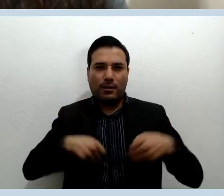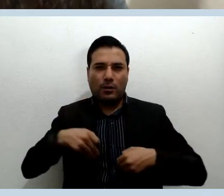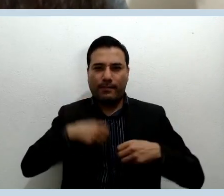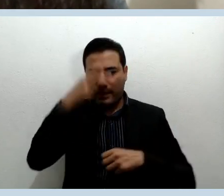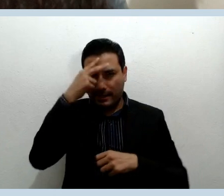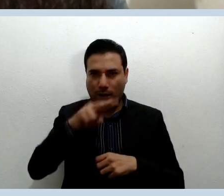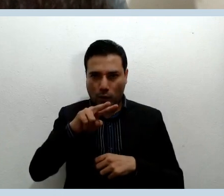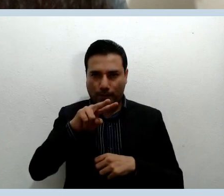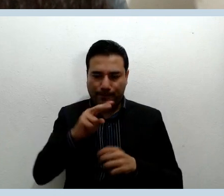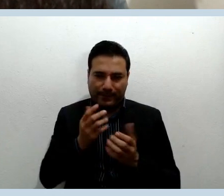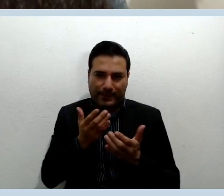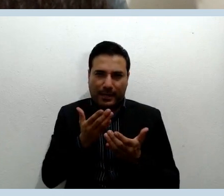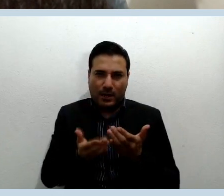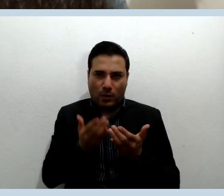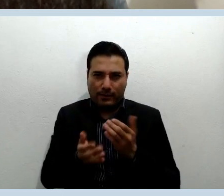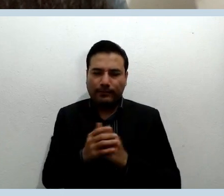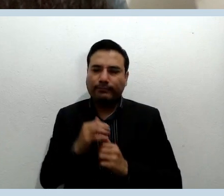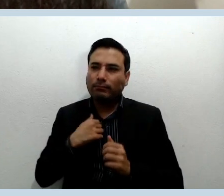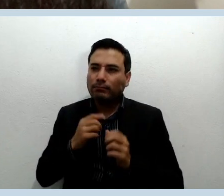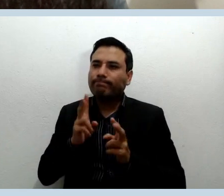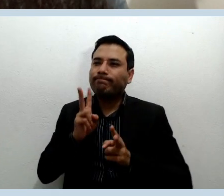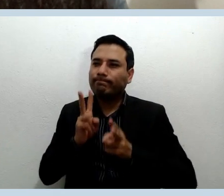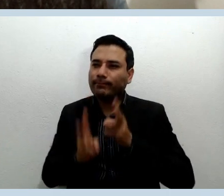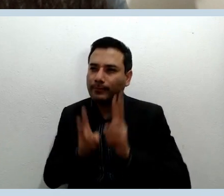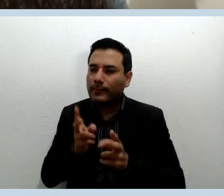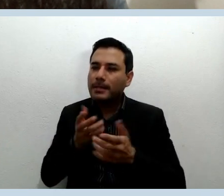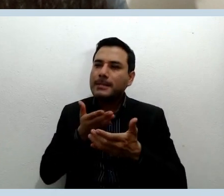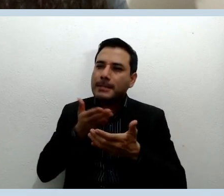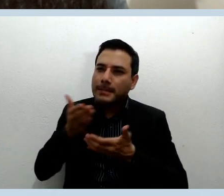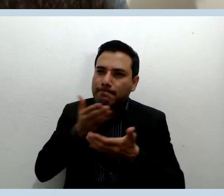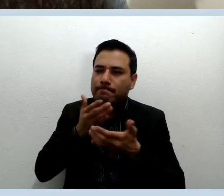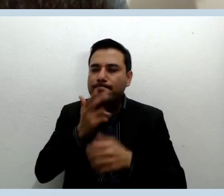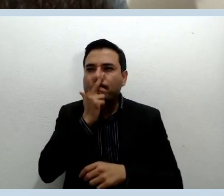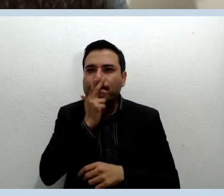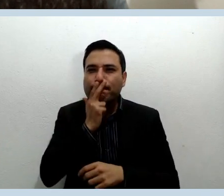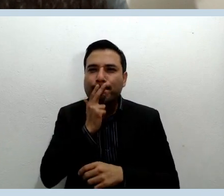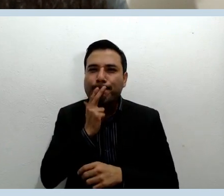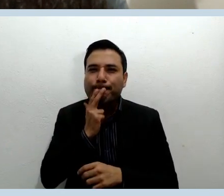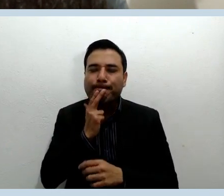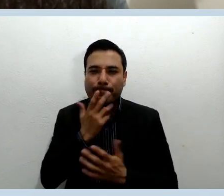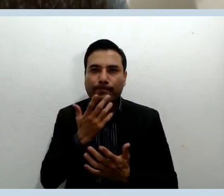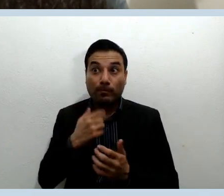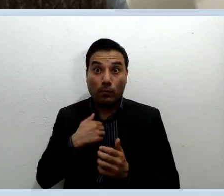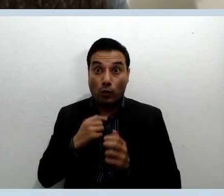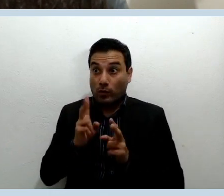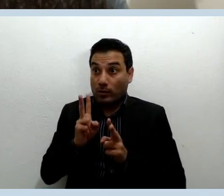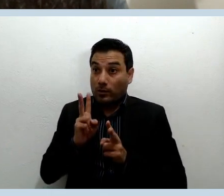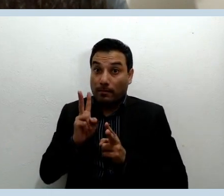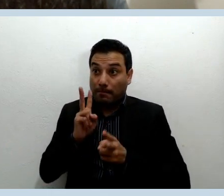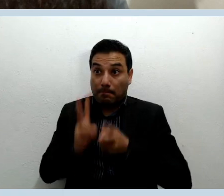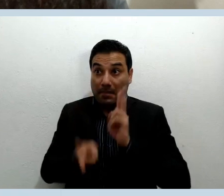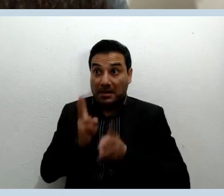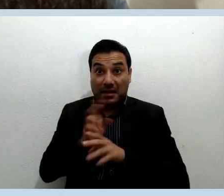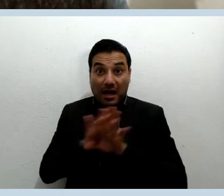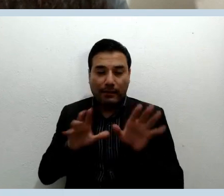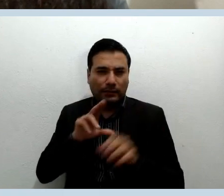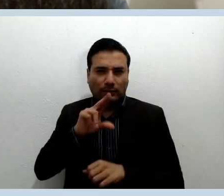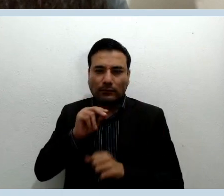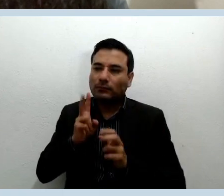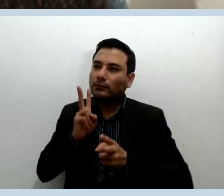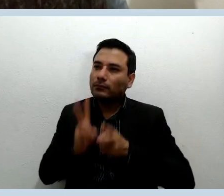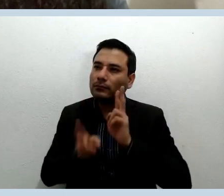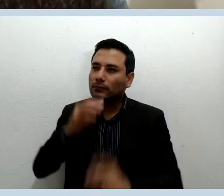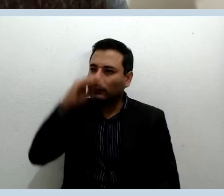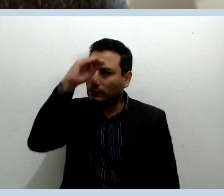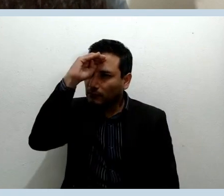este y hablar de ternura no hablar de ternura y no solo fue una conversación sino que esa reflexión la llevamos a la forma